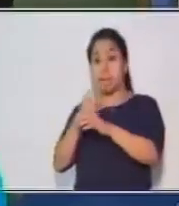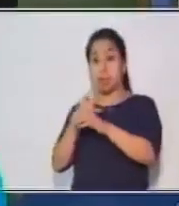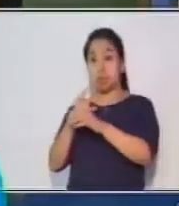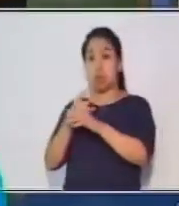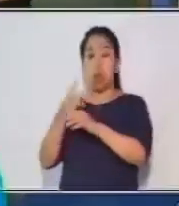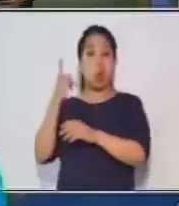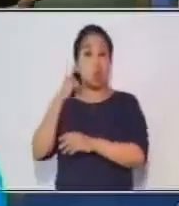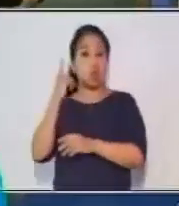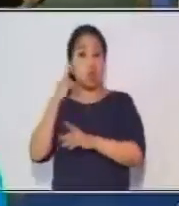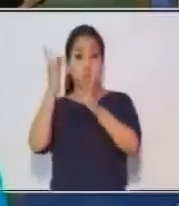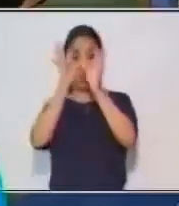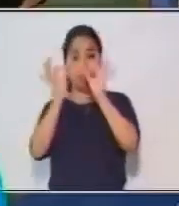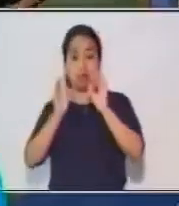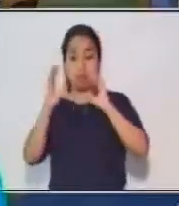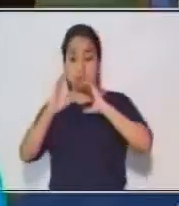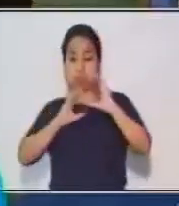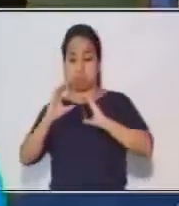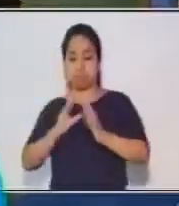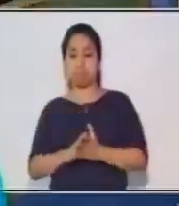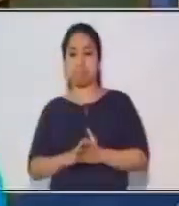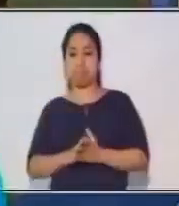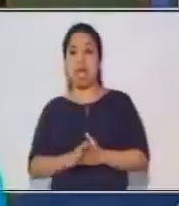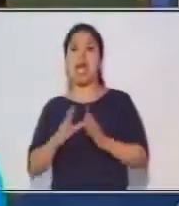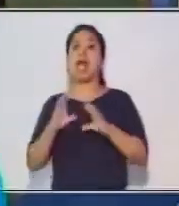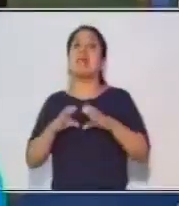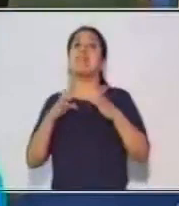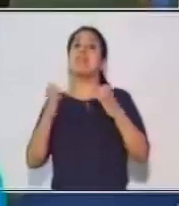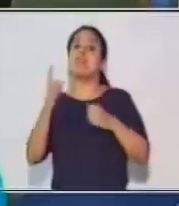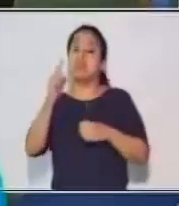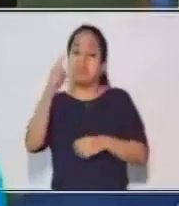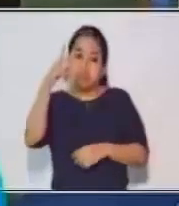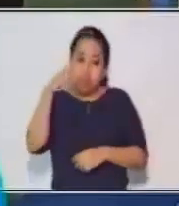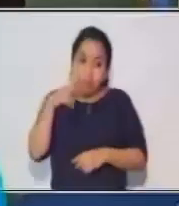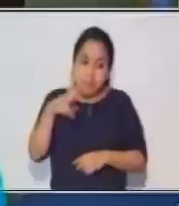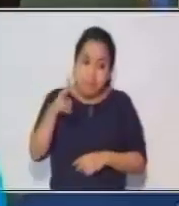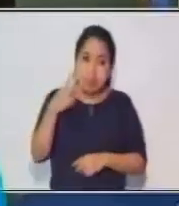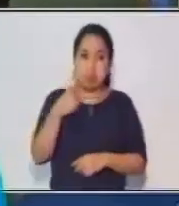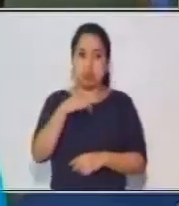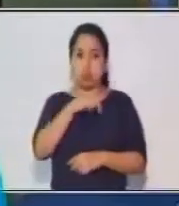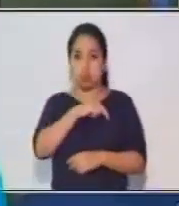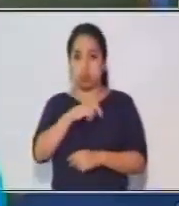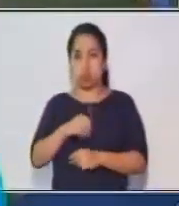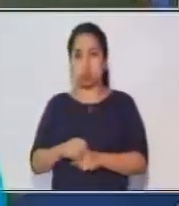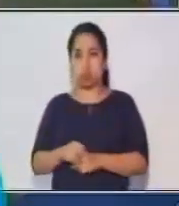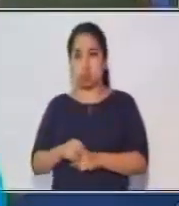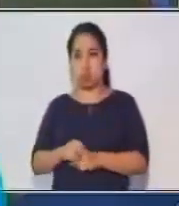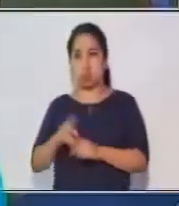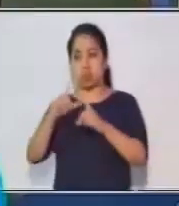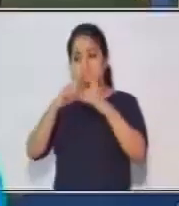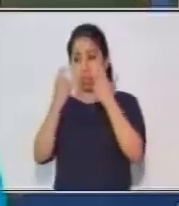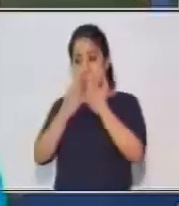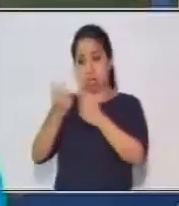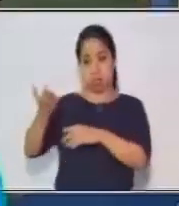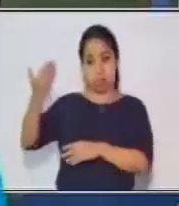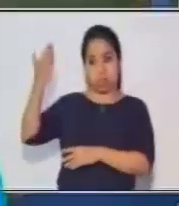comunicación. Entonces, esto es lo que hemos visto nosotros en clases